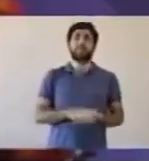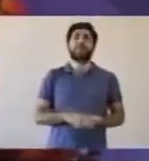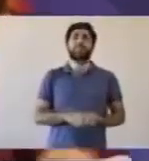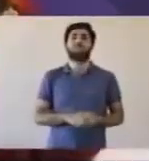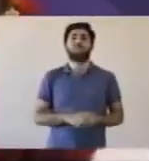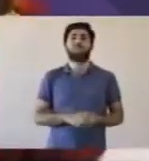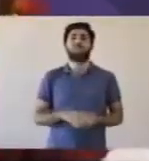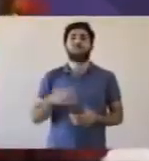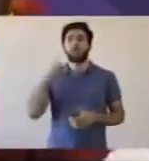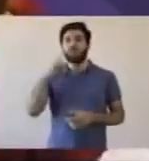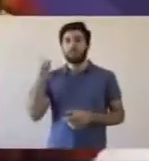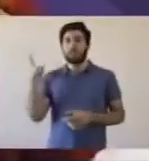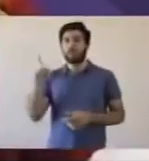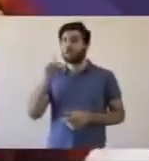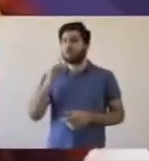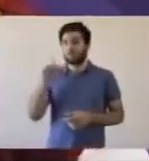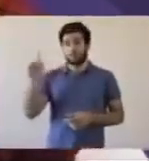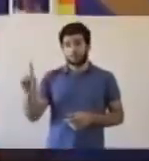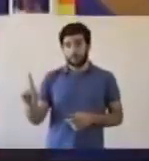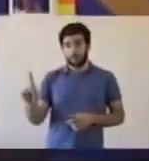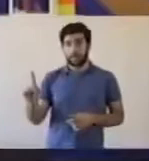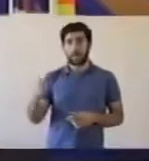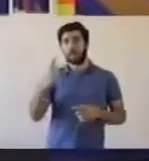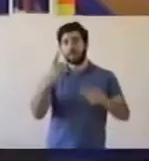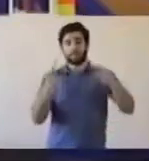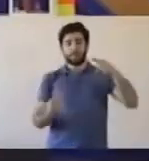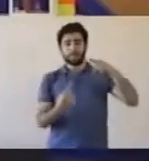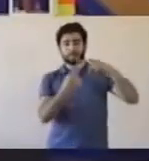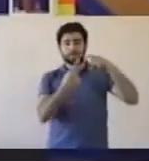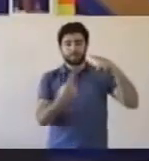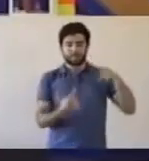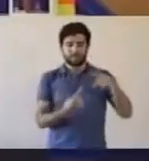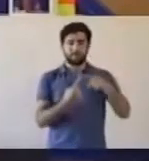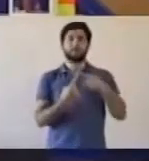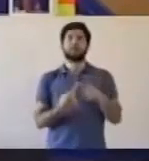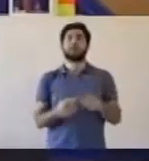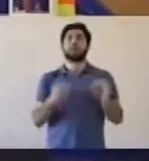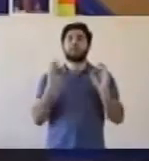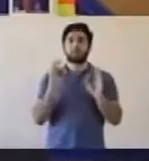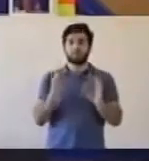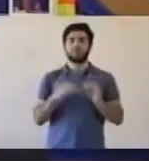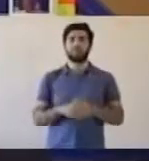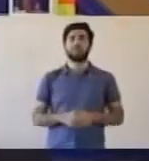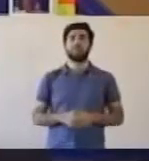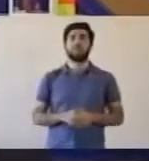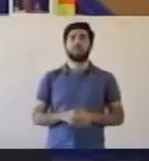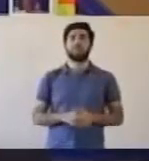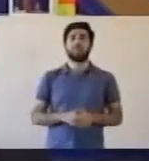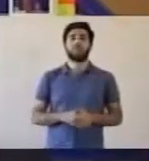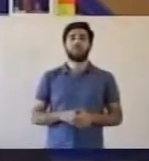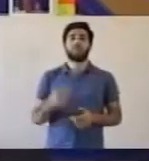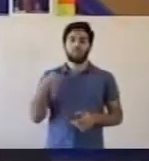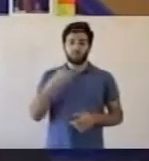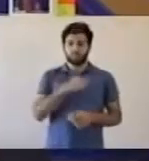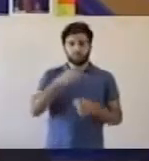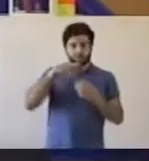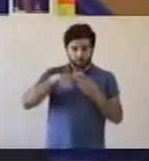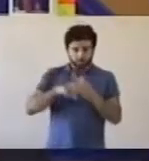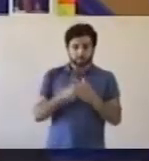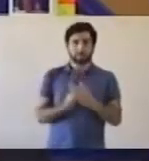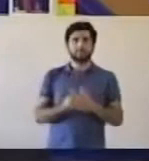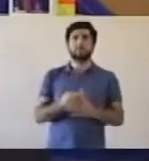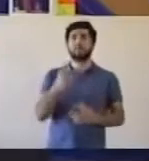tapadera, ¿verdad? Los pinchos, la vela, punzón que vamos a utilizar para poder abrir el agujero. Entonces,